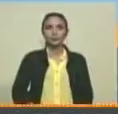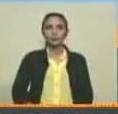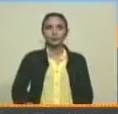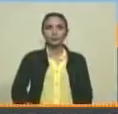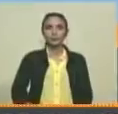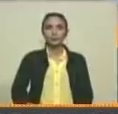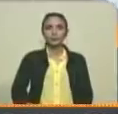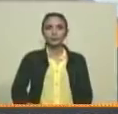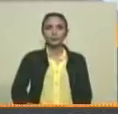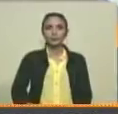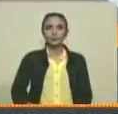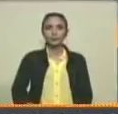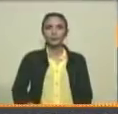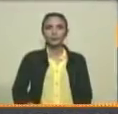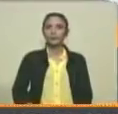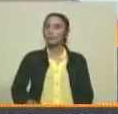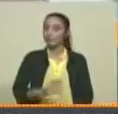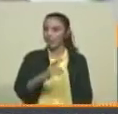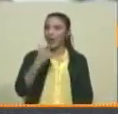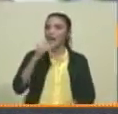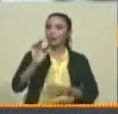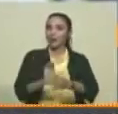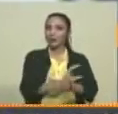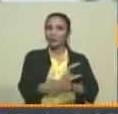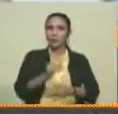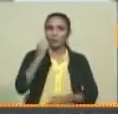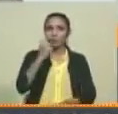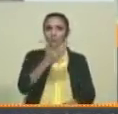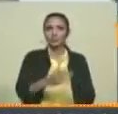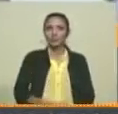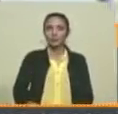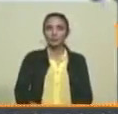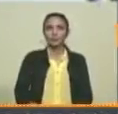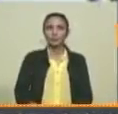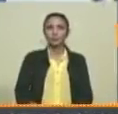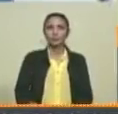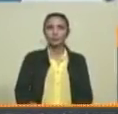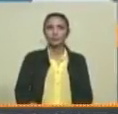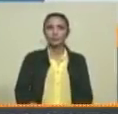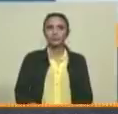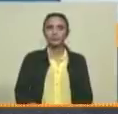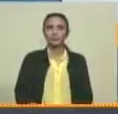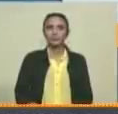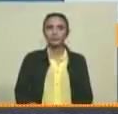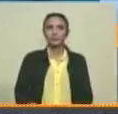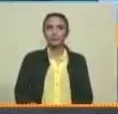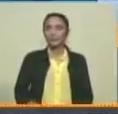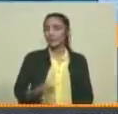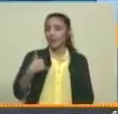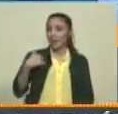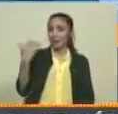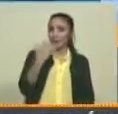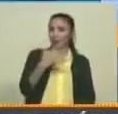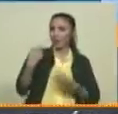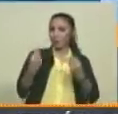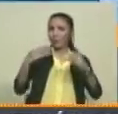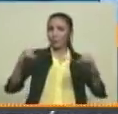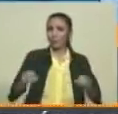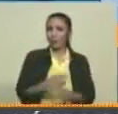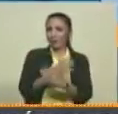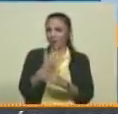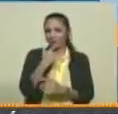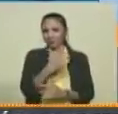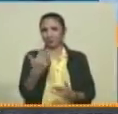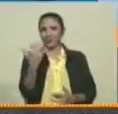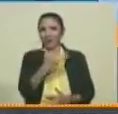Que la cante, la gente mira, pide, ¿cómo es que es? ¿Cómo es que es? ¿Cómo no me voy a reír de la OEA si